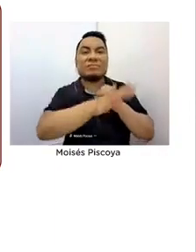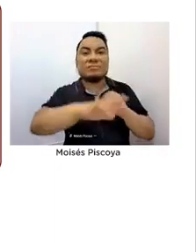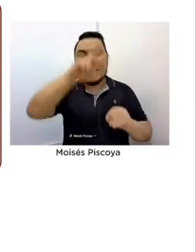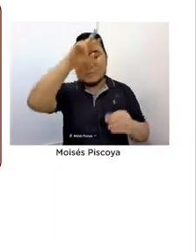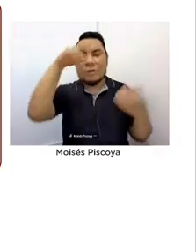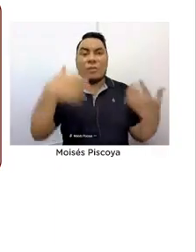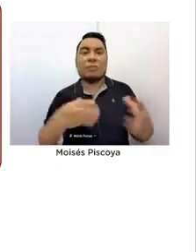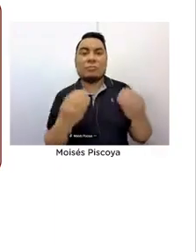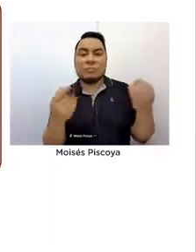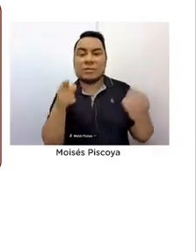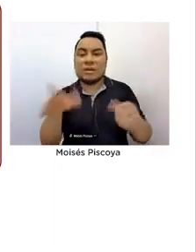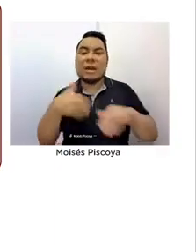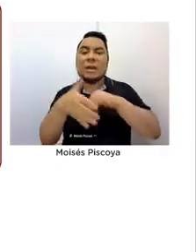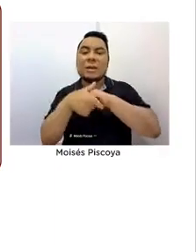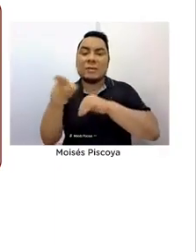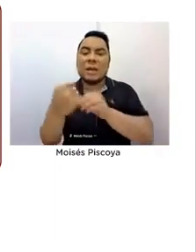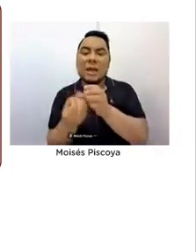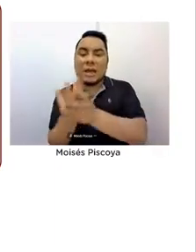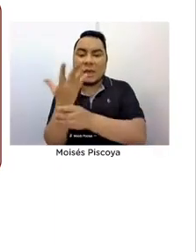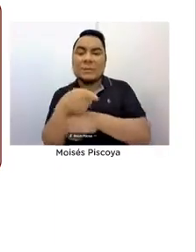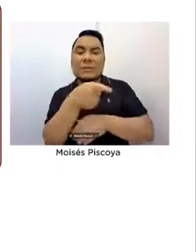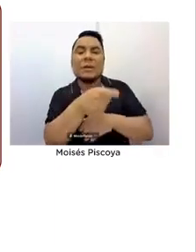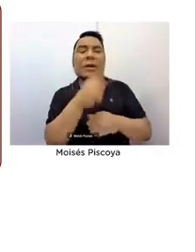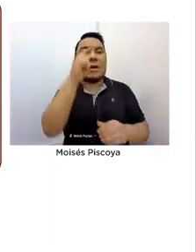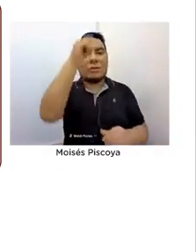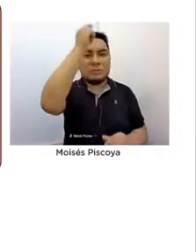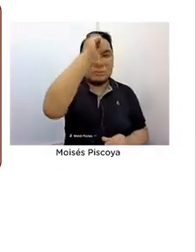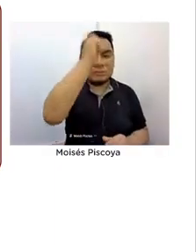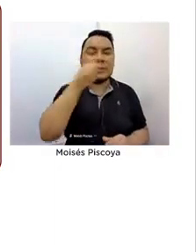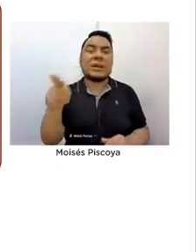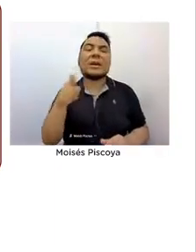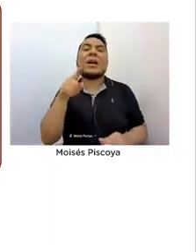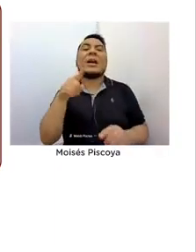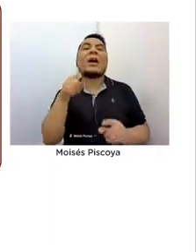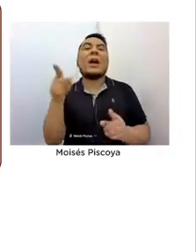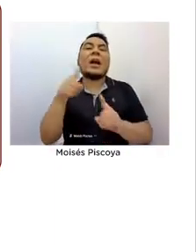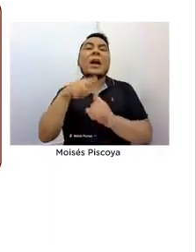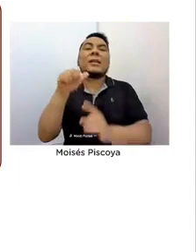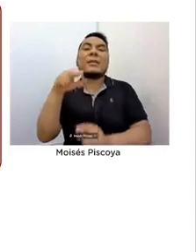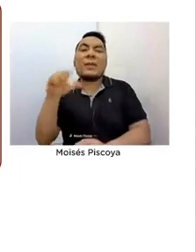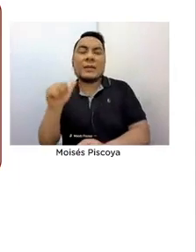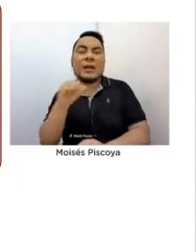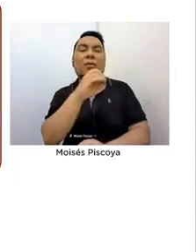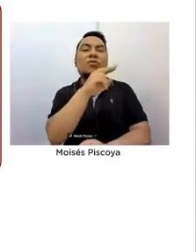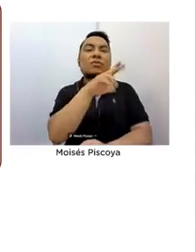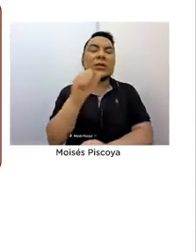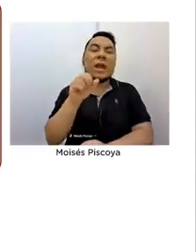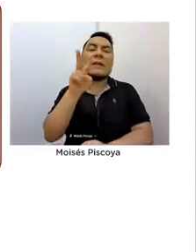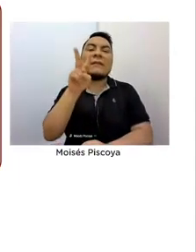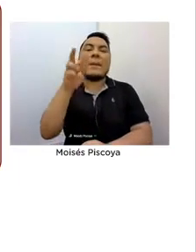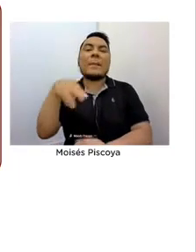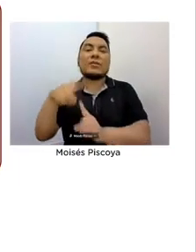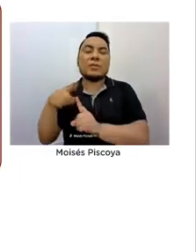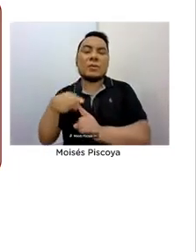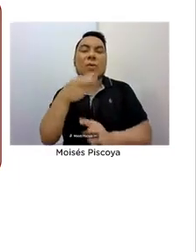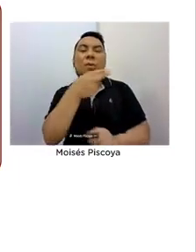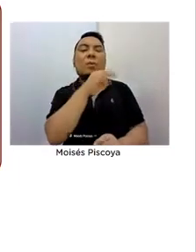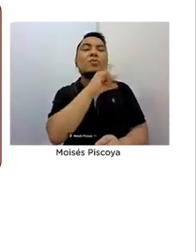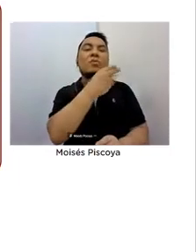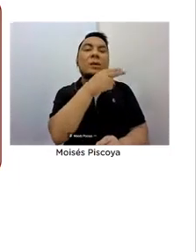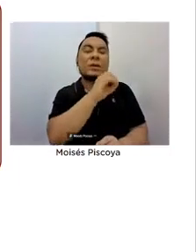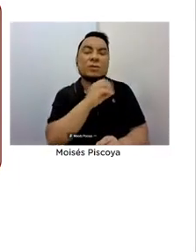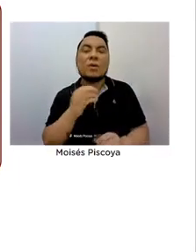que hay saludos desde Arequipa, desde Tumbes, Contamana, Collao, Villa María del Triunfo, Huacho,